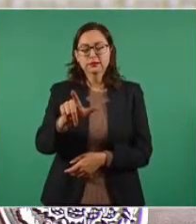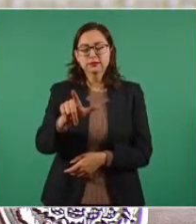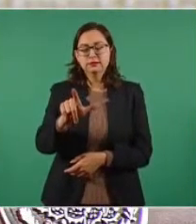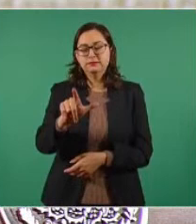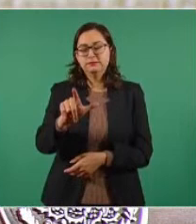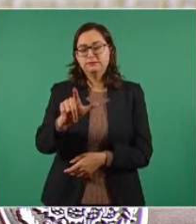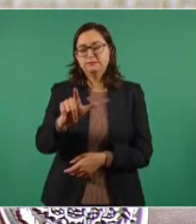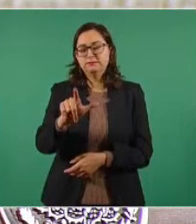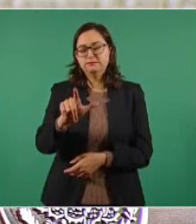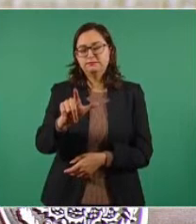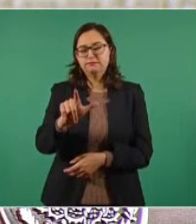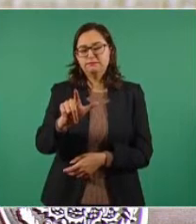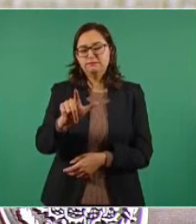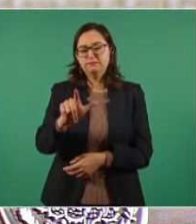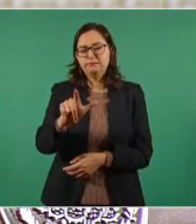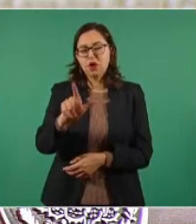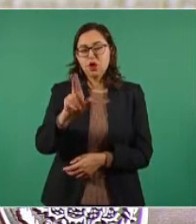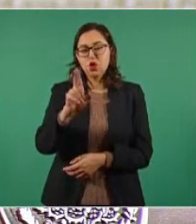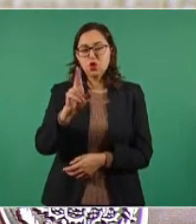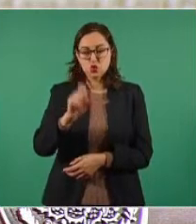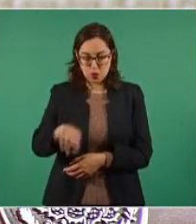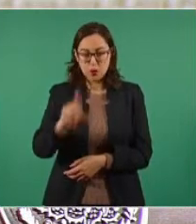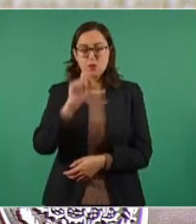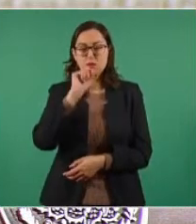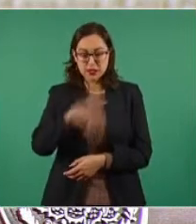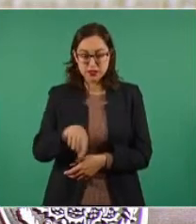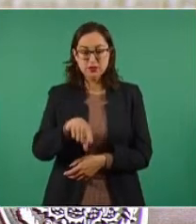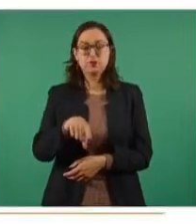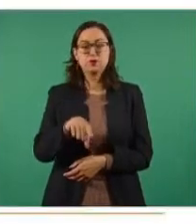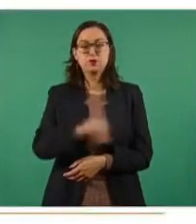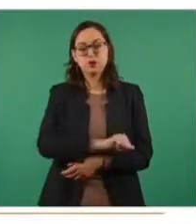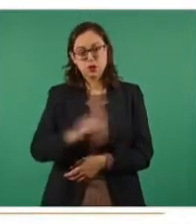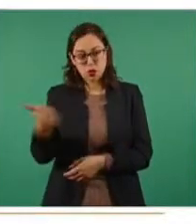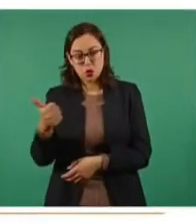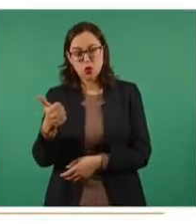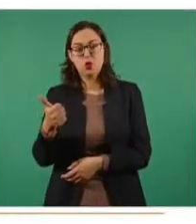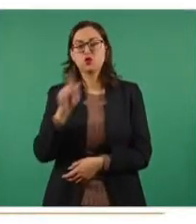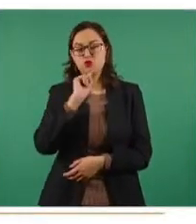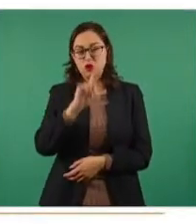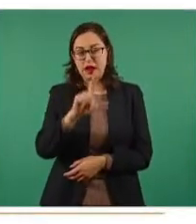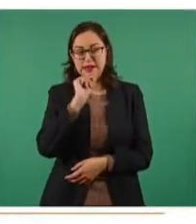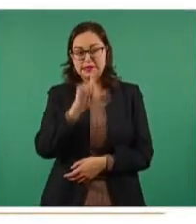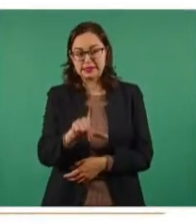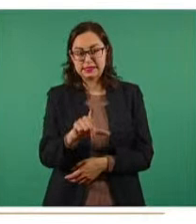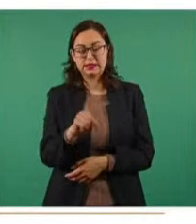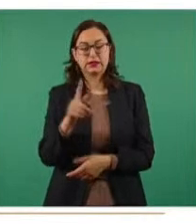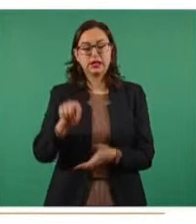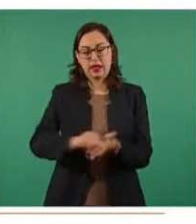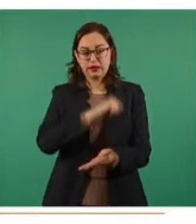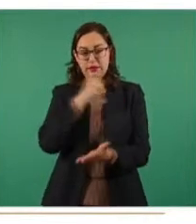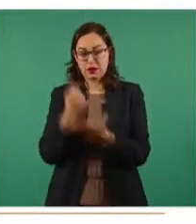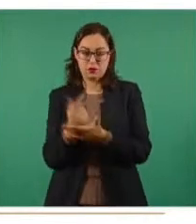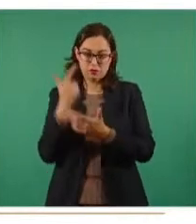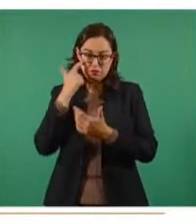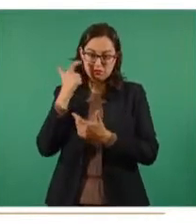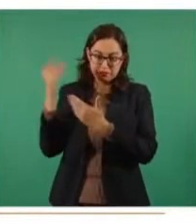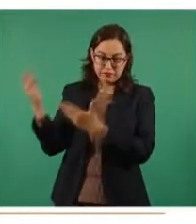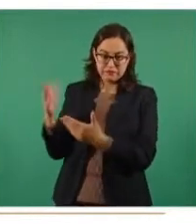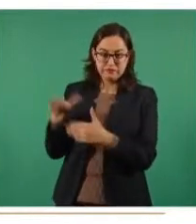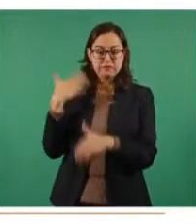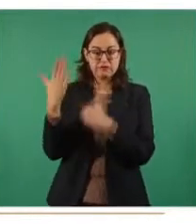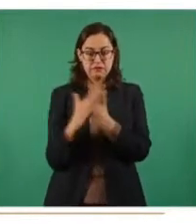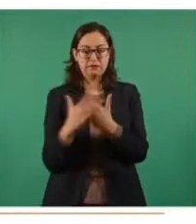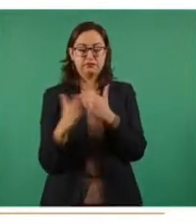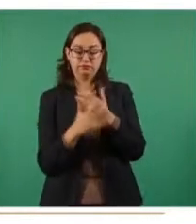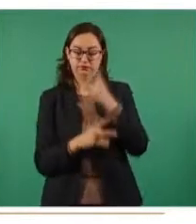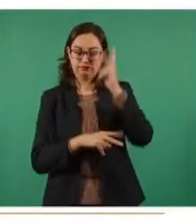cerralvo nuevo león asimismo en otra en guadalajara jalisco y en reynosa tamaulipas estas son las